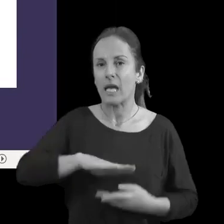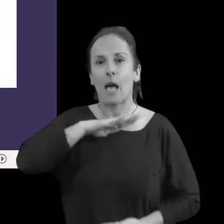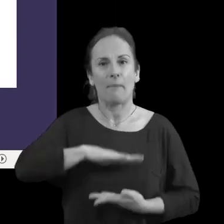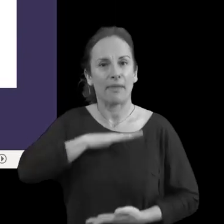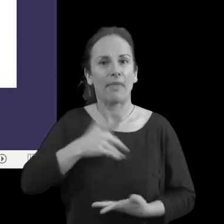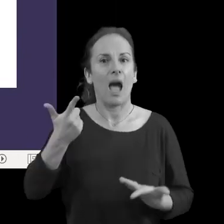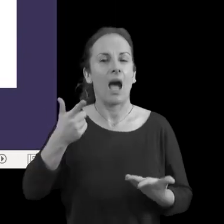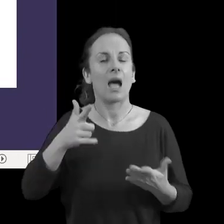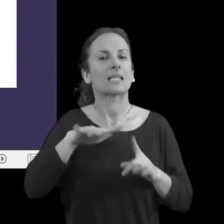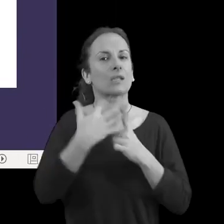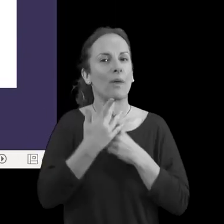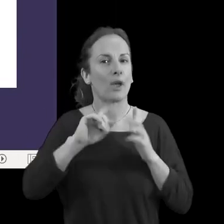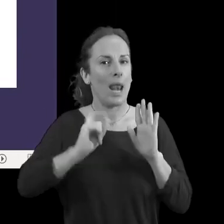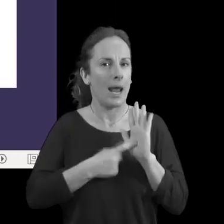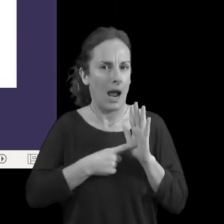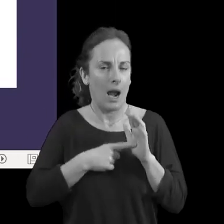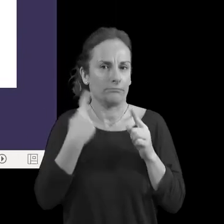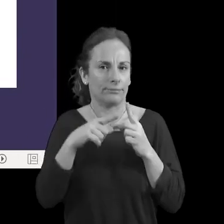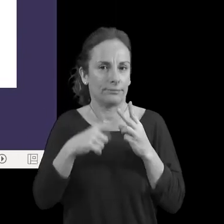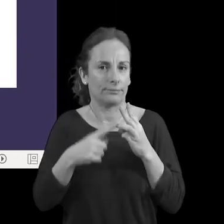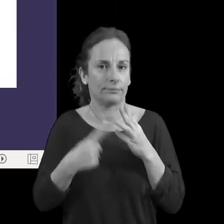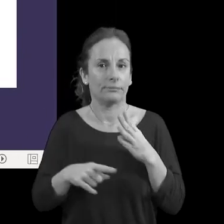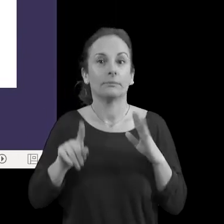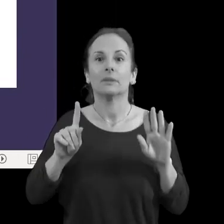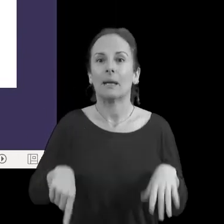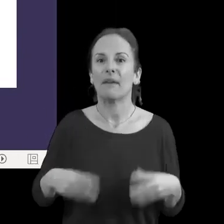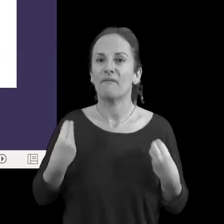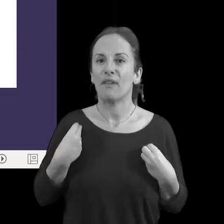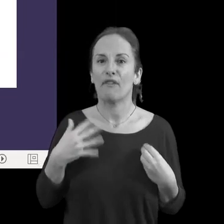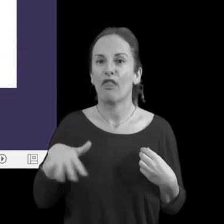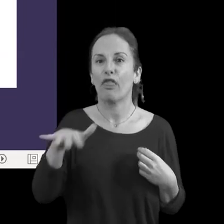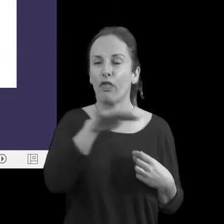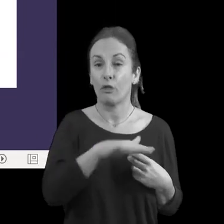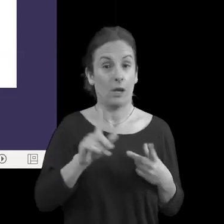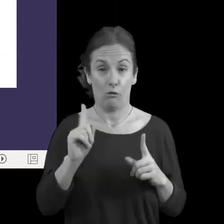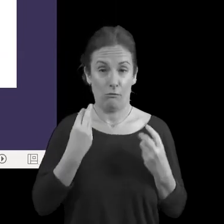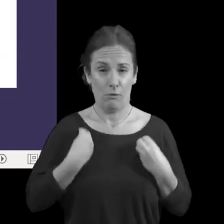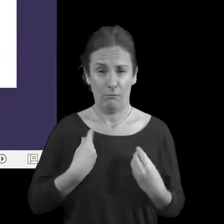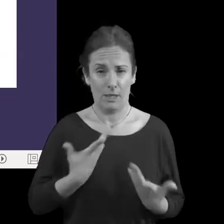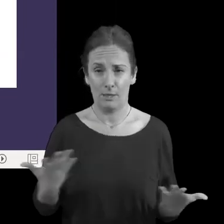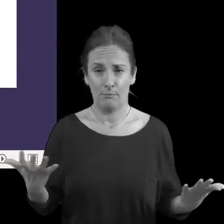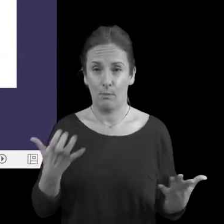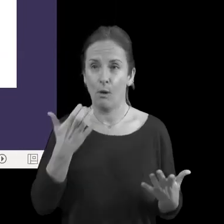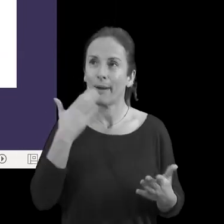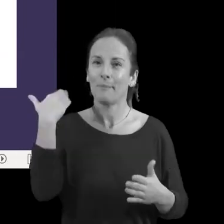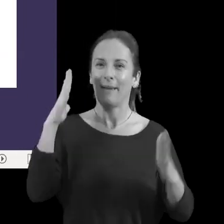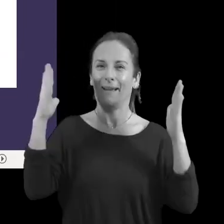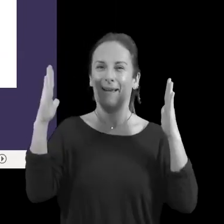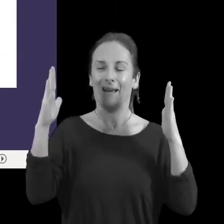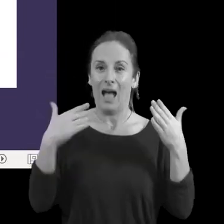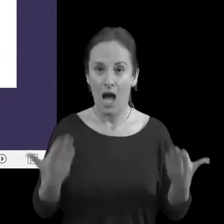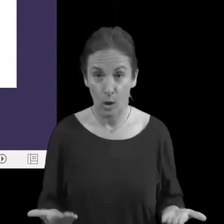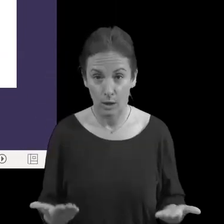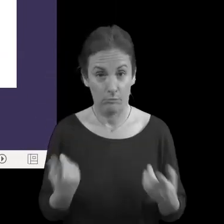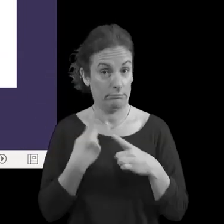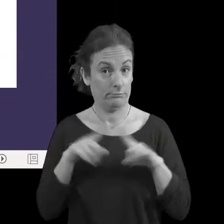etc. También habitamos diferentes contextos, no es lo mismo ser lesbiana en unos momentos históricos, en unos lugares